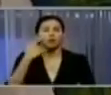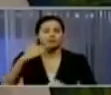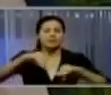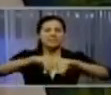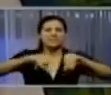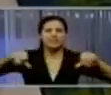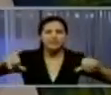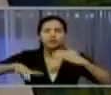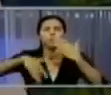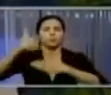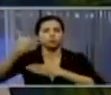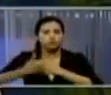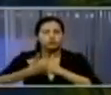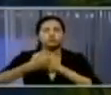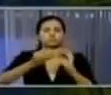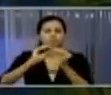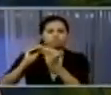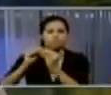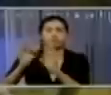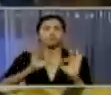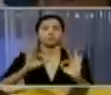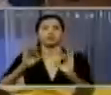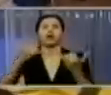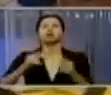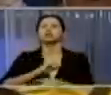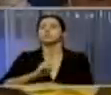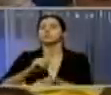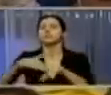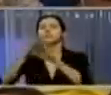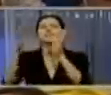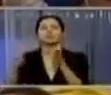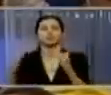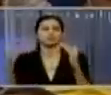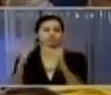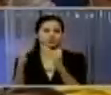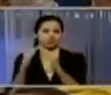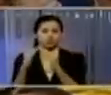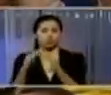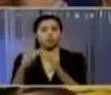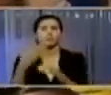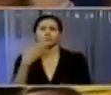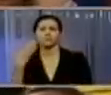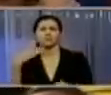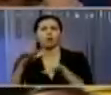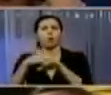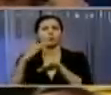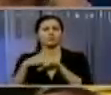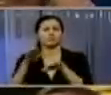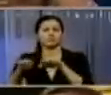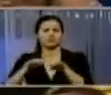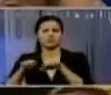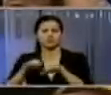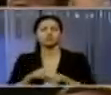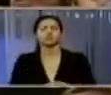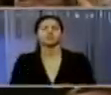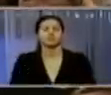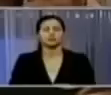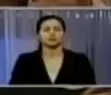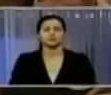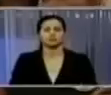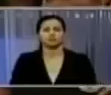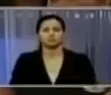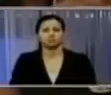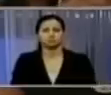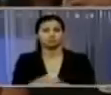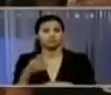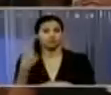proyecto. Y yo le di la orden al ministro Quevedo el jueves pasado, el día que la Vinotinto le